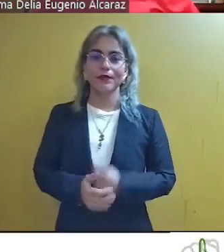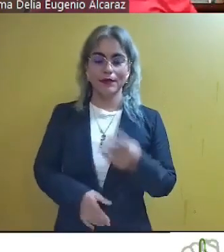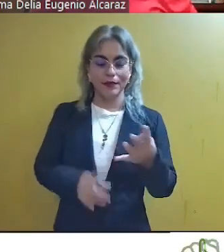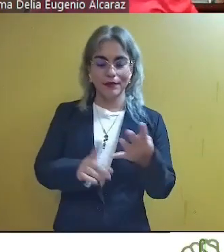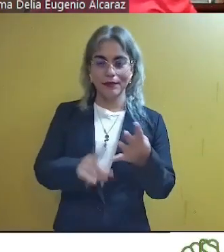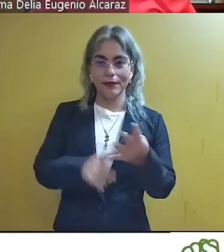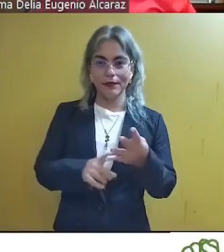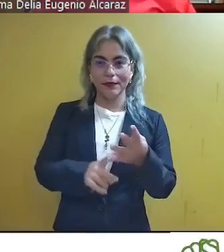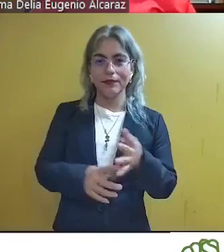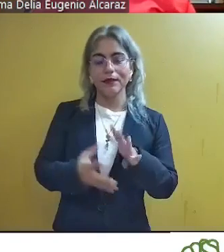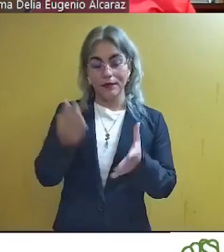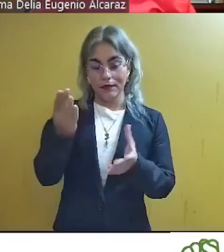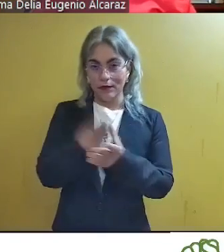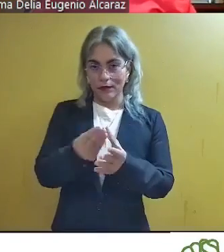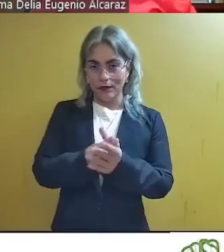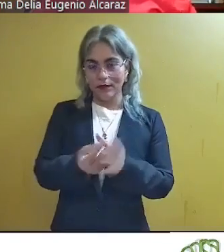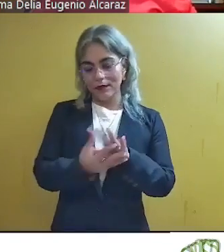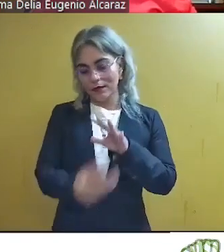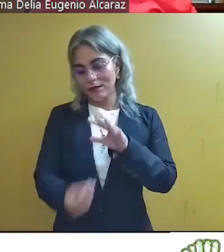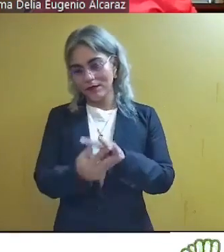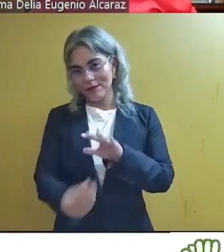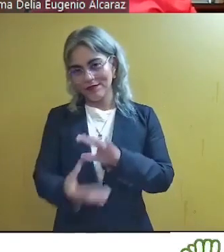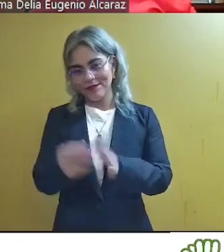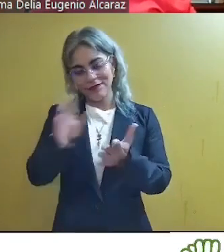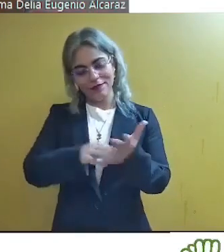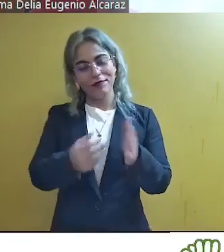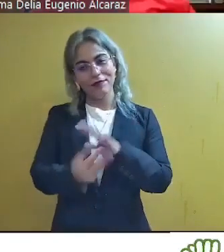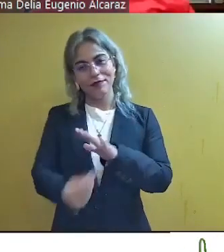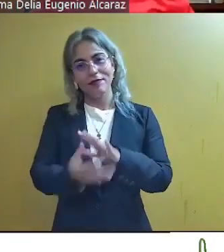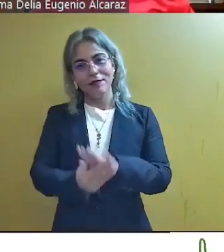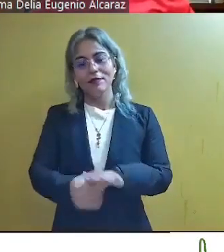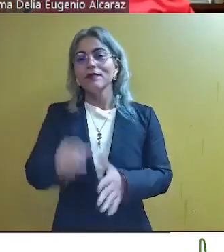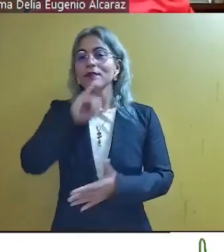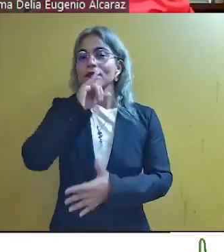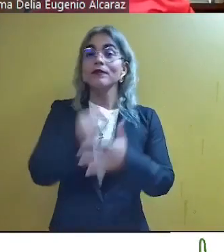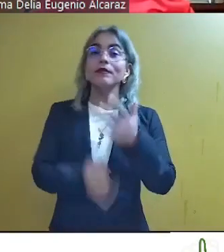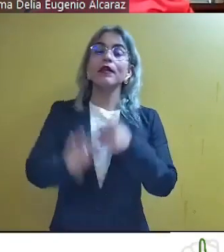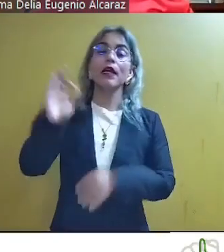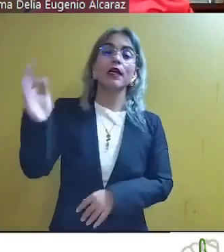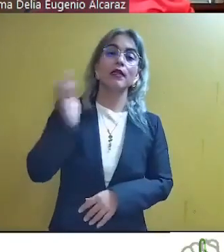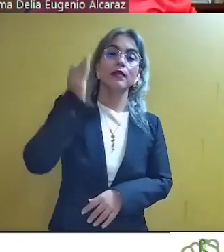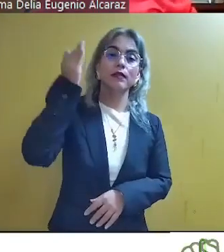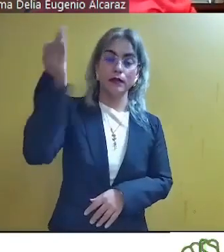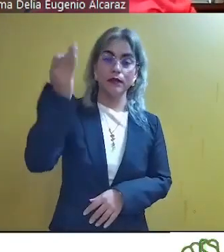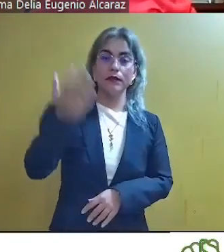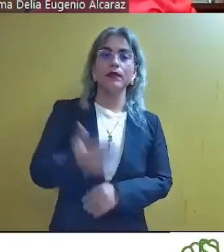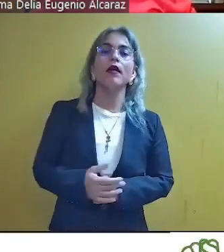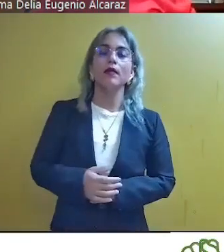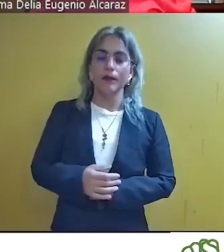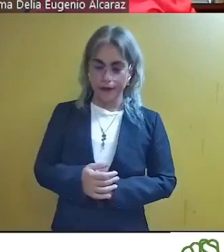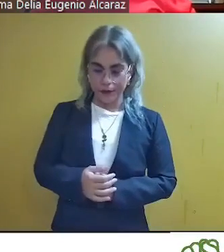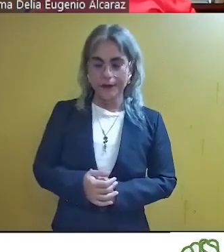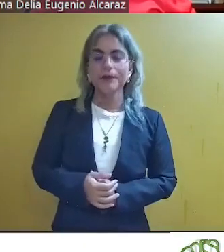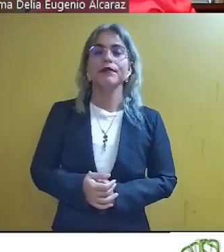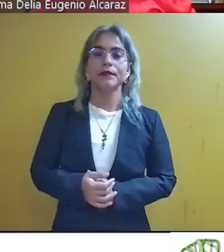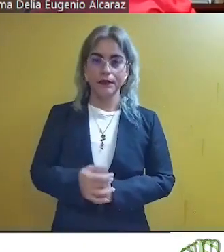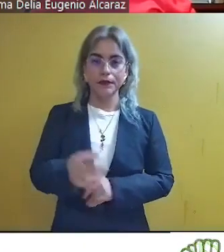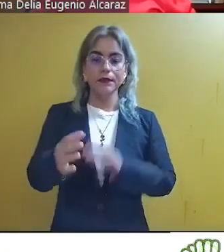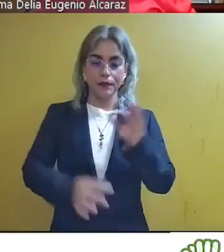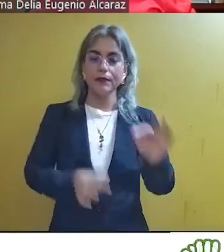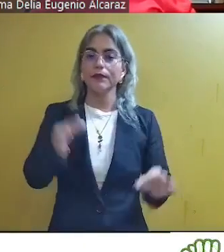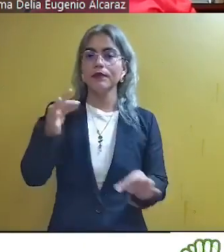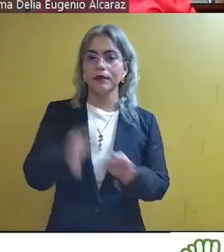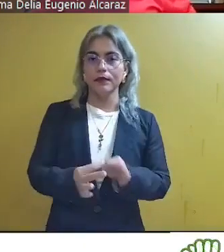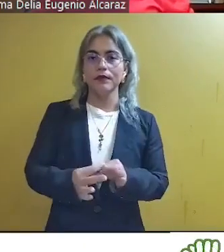copias certificadas de la presente resolución, infórmese a la Sala Regional Ciudad de México por haberse emitido en cumplimiento de la ejecutoria dictada en el